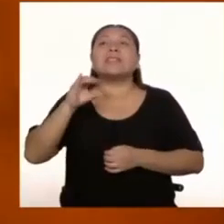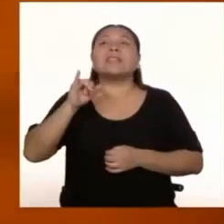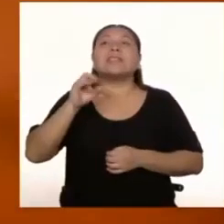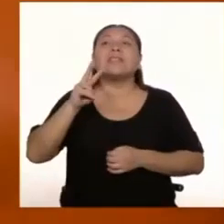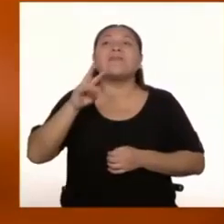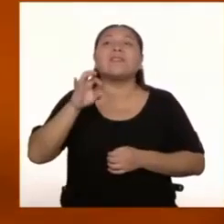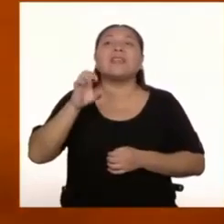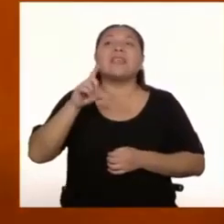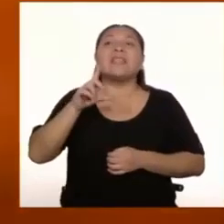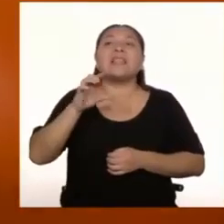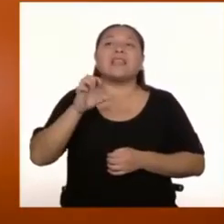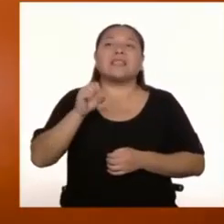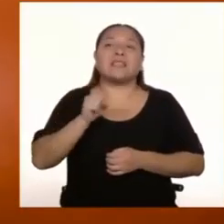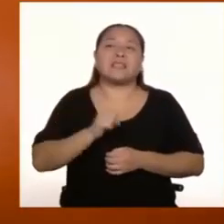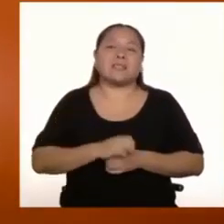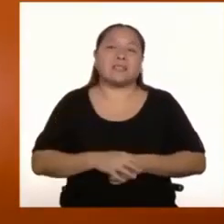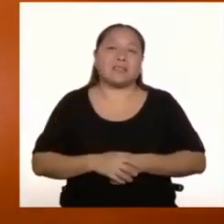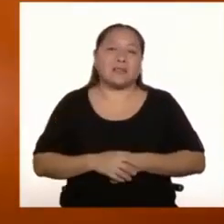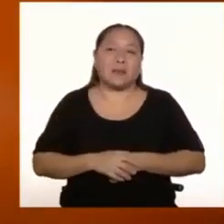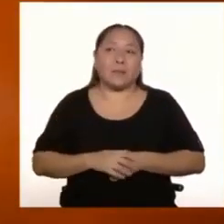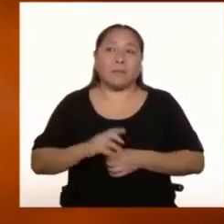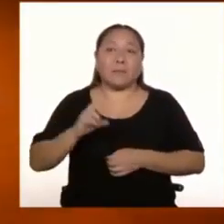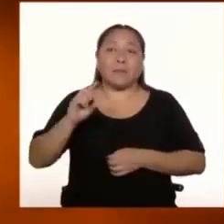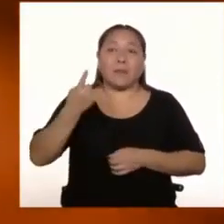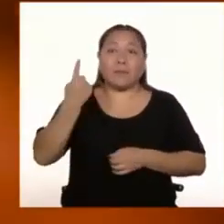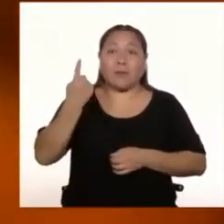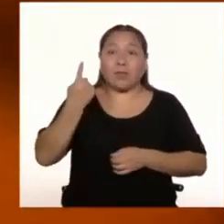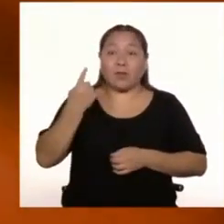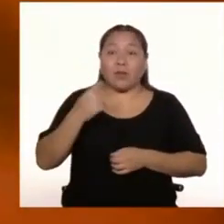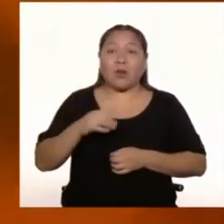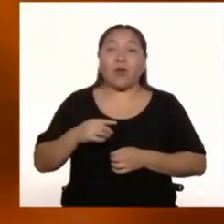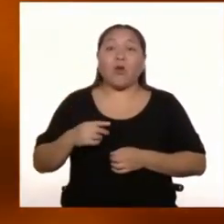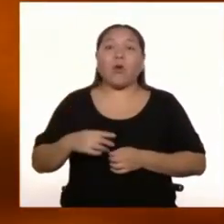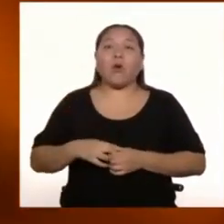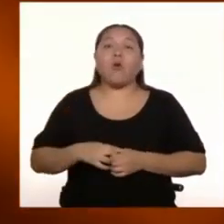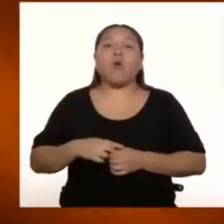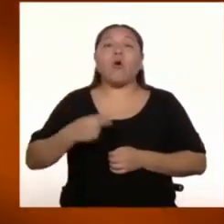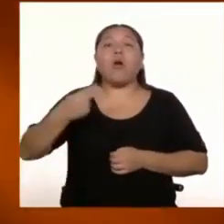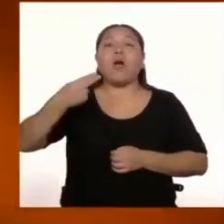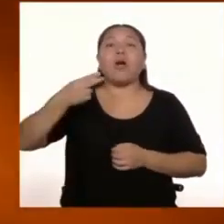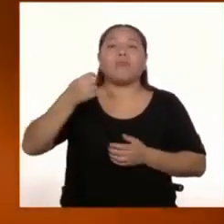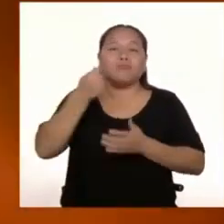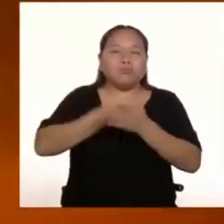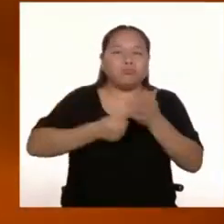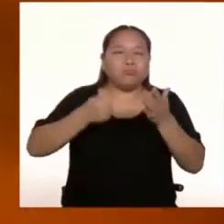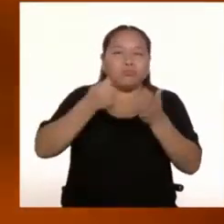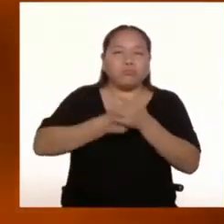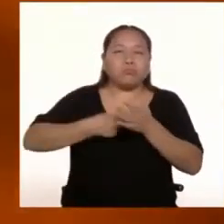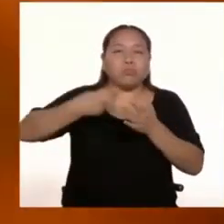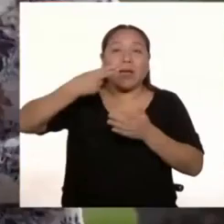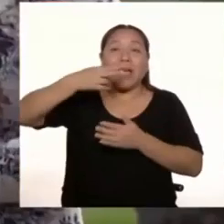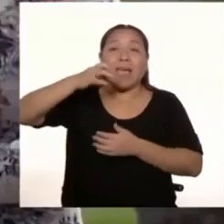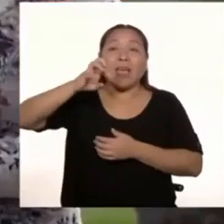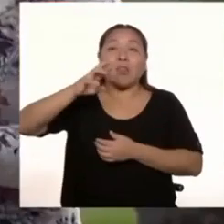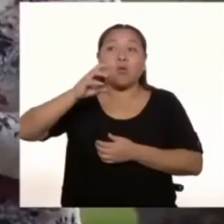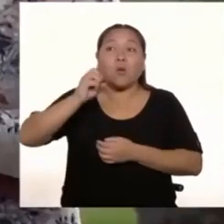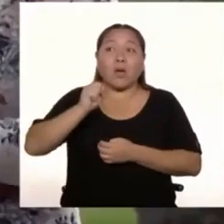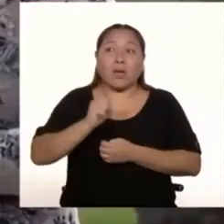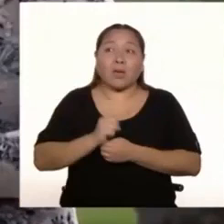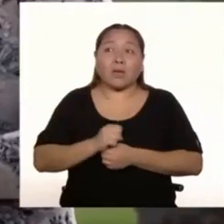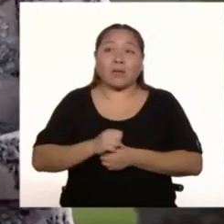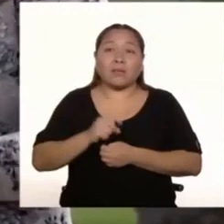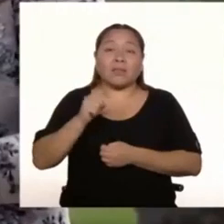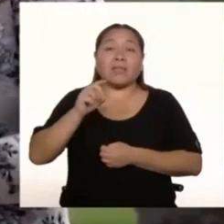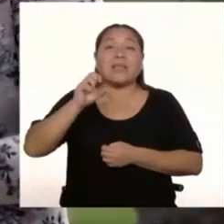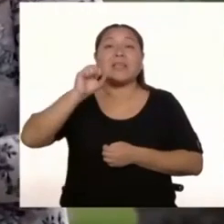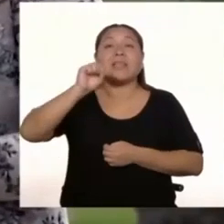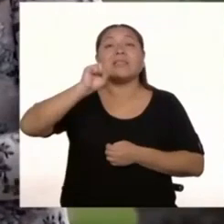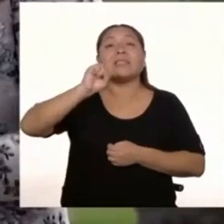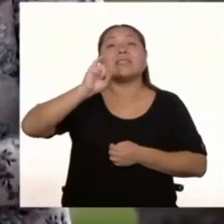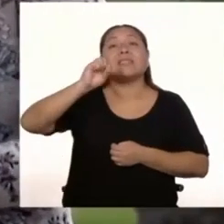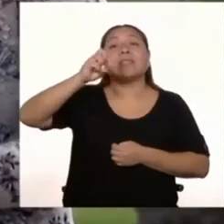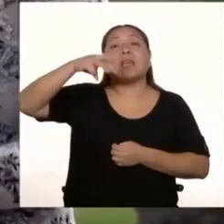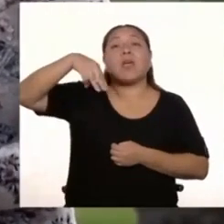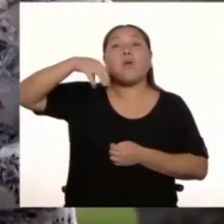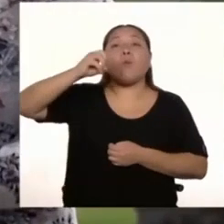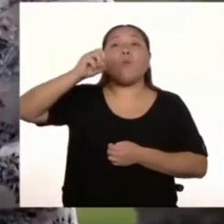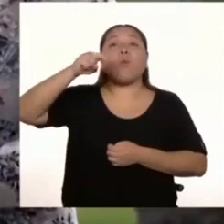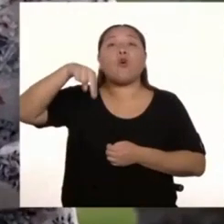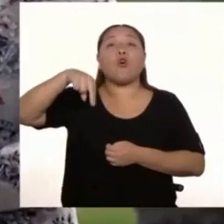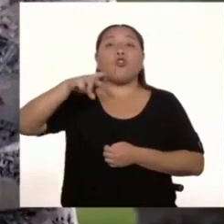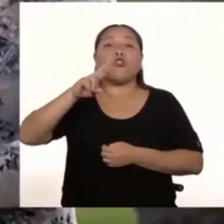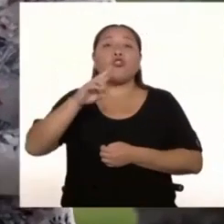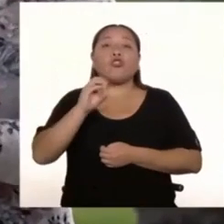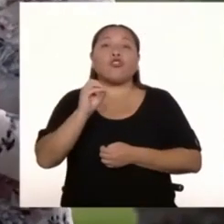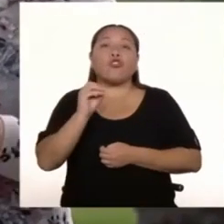Uno de los primeros héroes que van a ser oficializados va a ser Simón Rodríguez, porque Simón Rodríguez es un educador